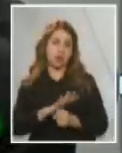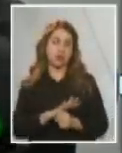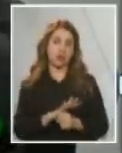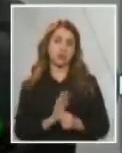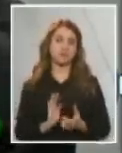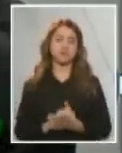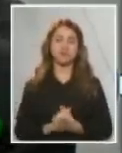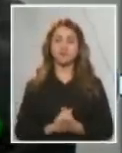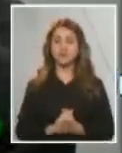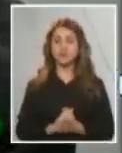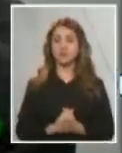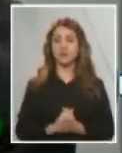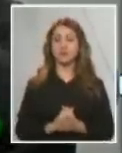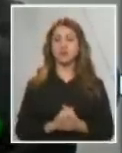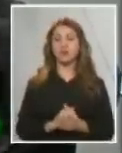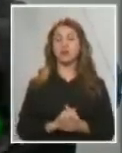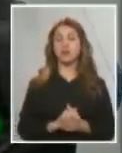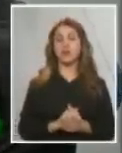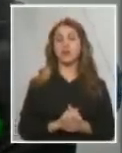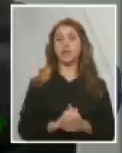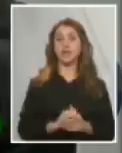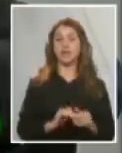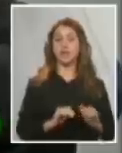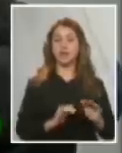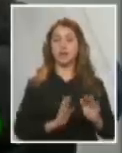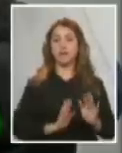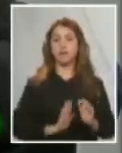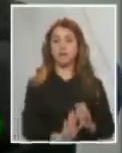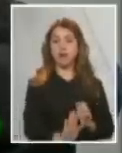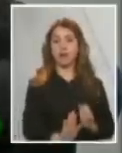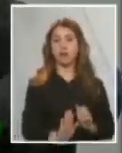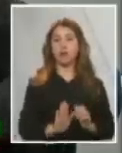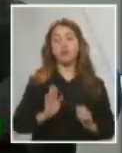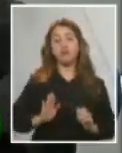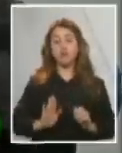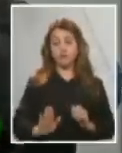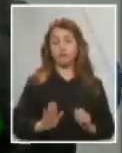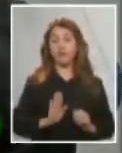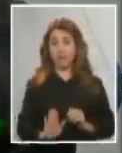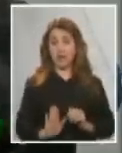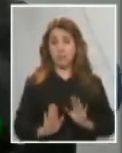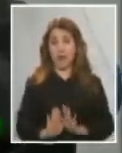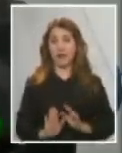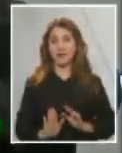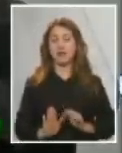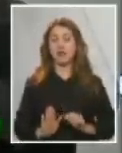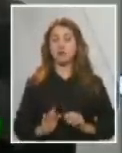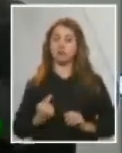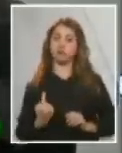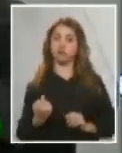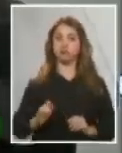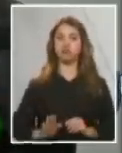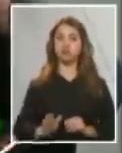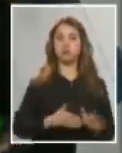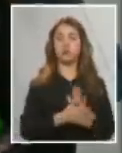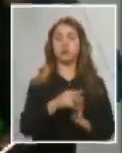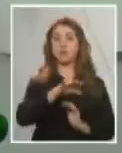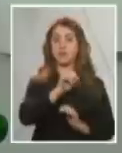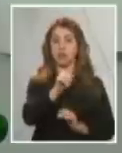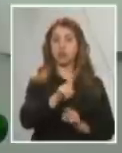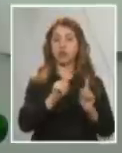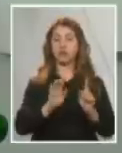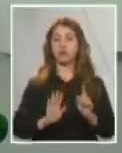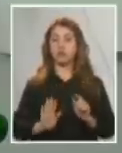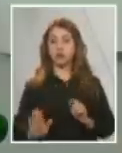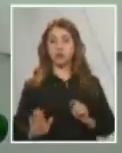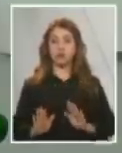que traslademos el freno y el acelerador solamente a una mano. Uh-huh. Porque aquí, por ejemplo, la Nicole tiene que acelerar